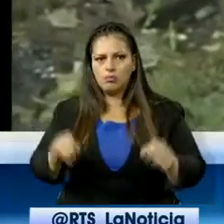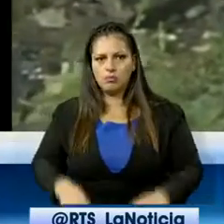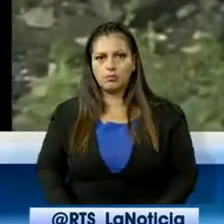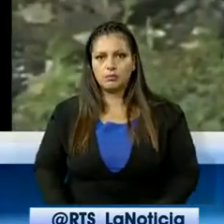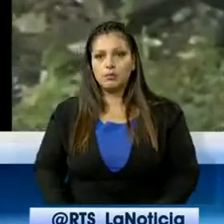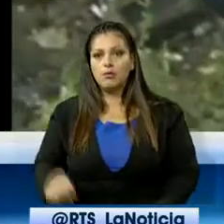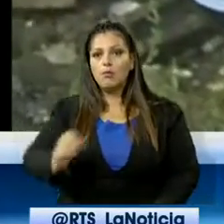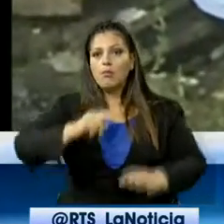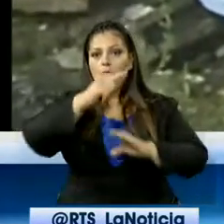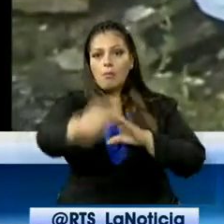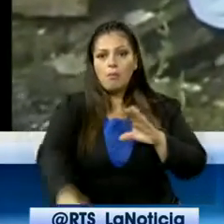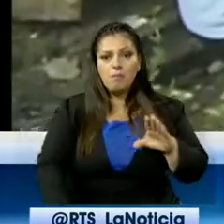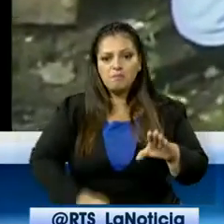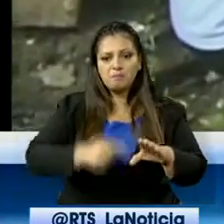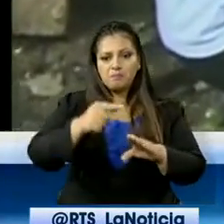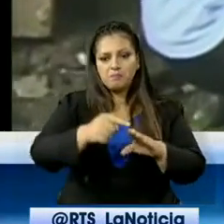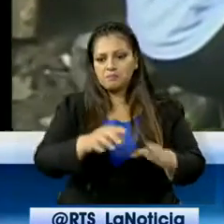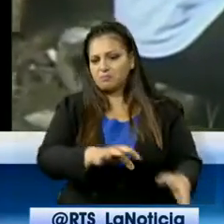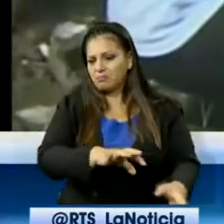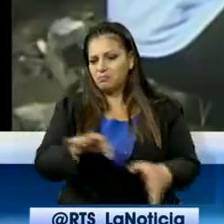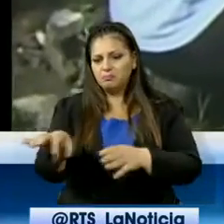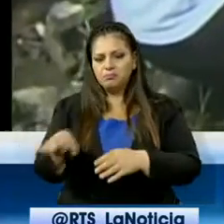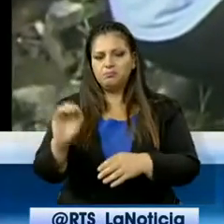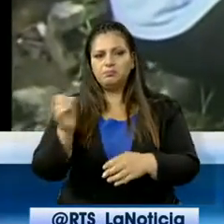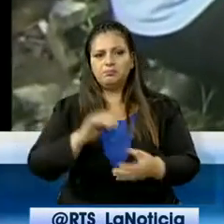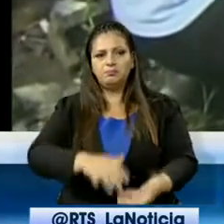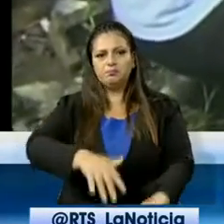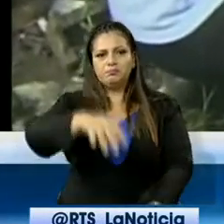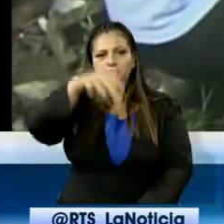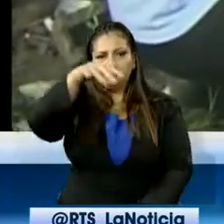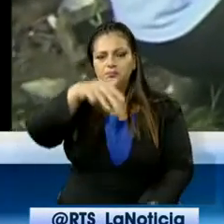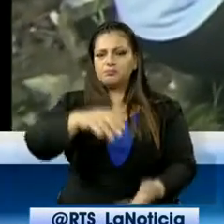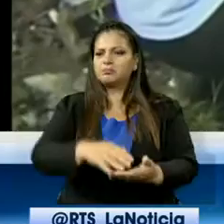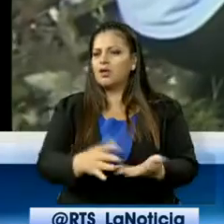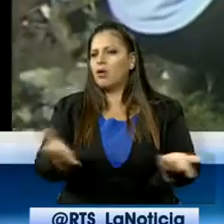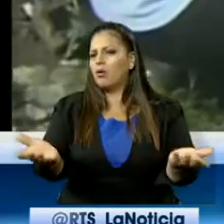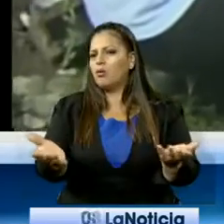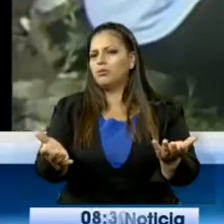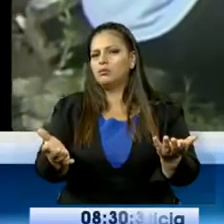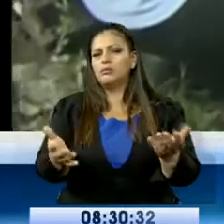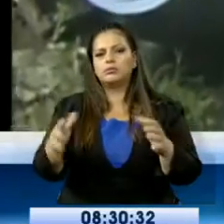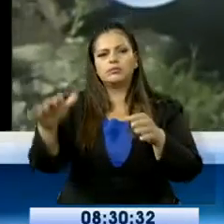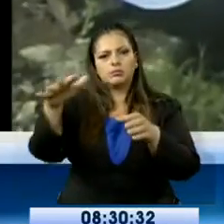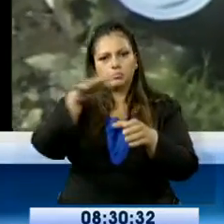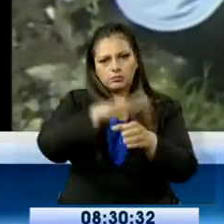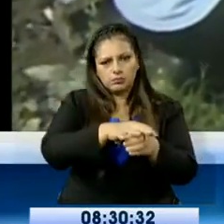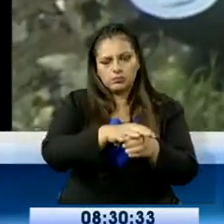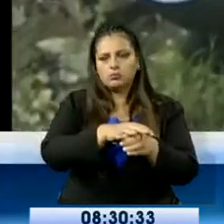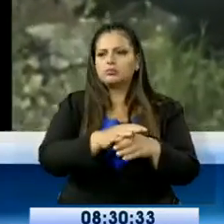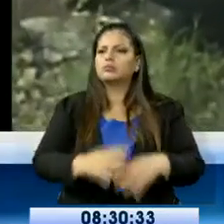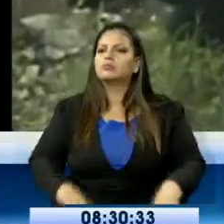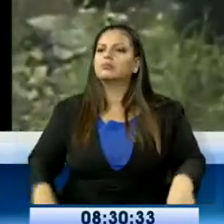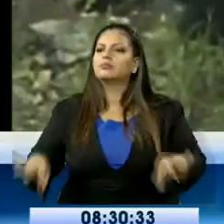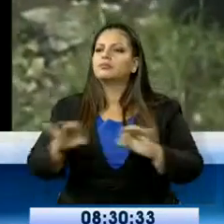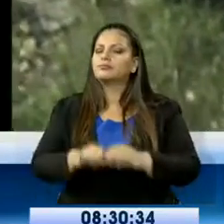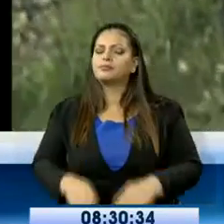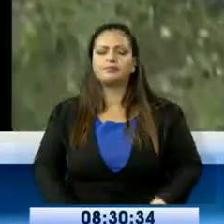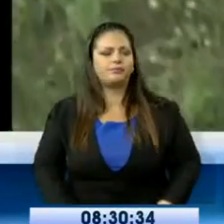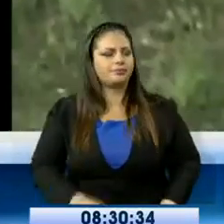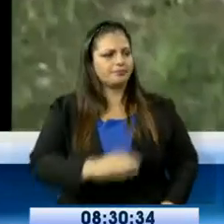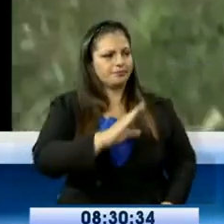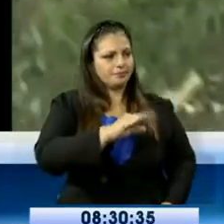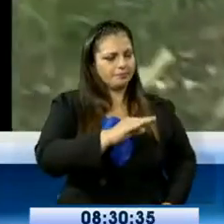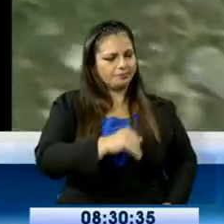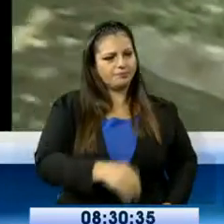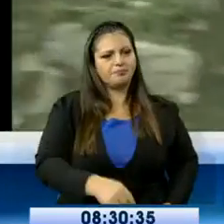para evitar que se acumula de la larva y puedan haber mosquitos doctora un mosquito viene aquí pone sus